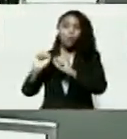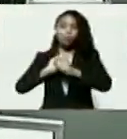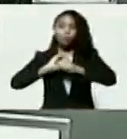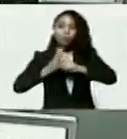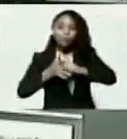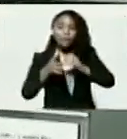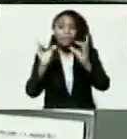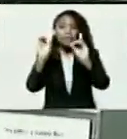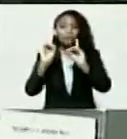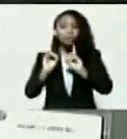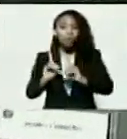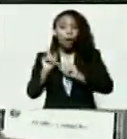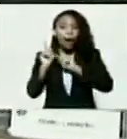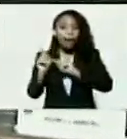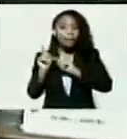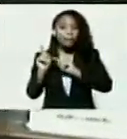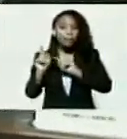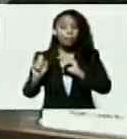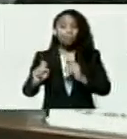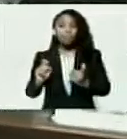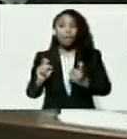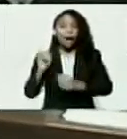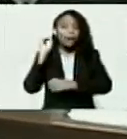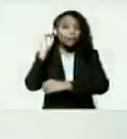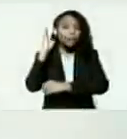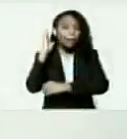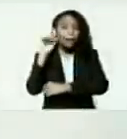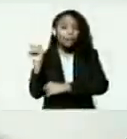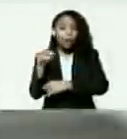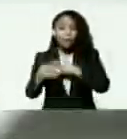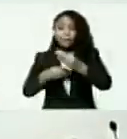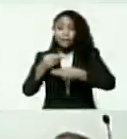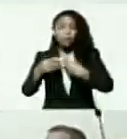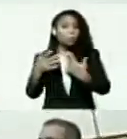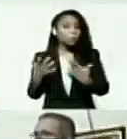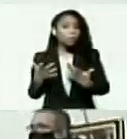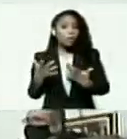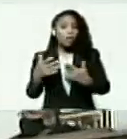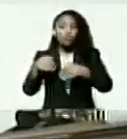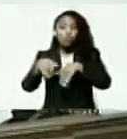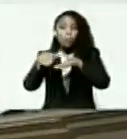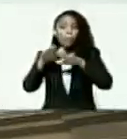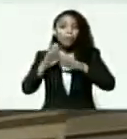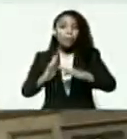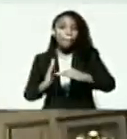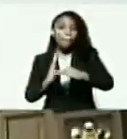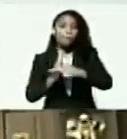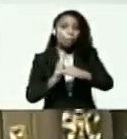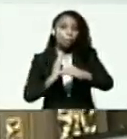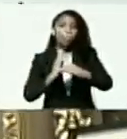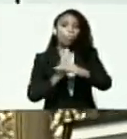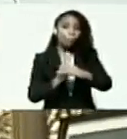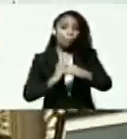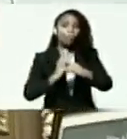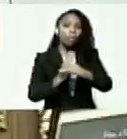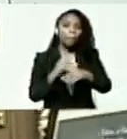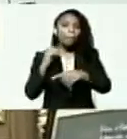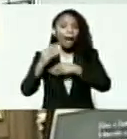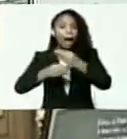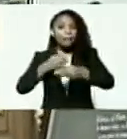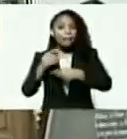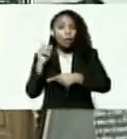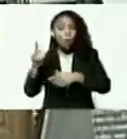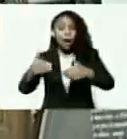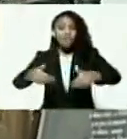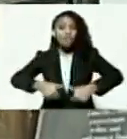las decisiones de esta plenaria, habían sido suspendidas para precisamente coadyuvar en los